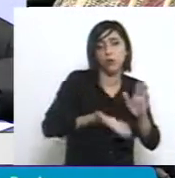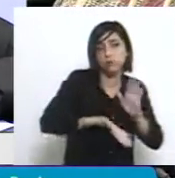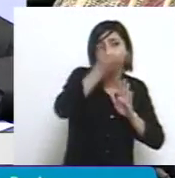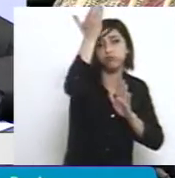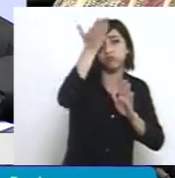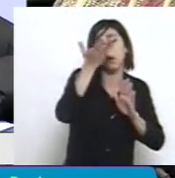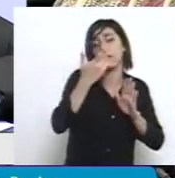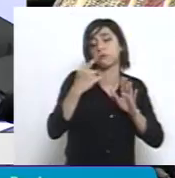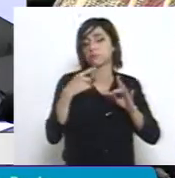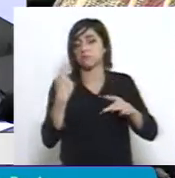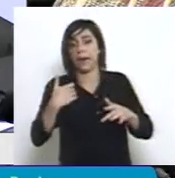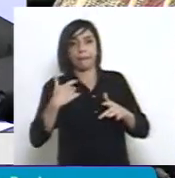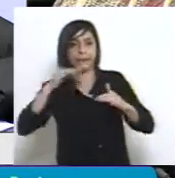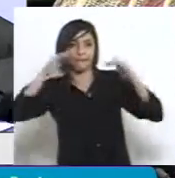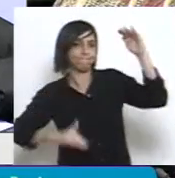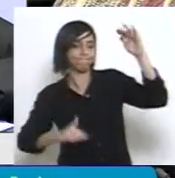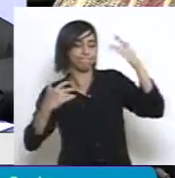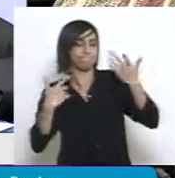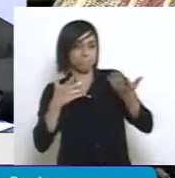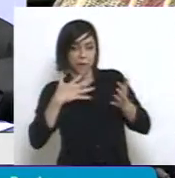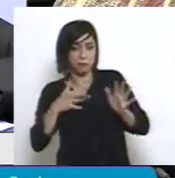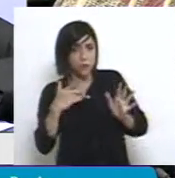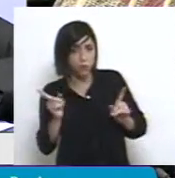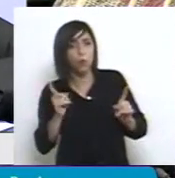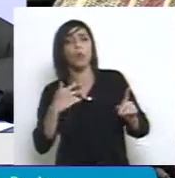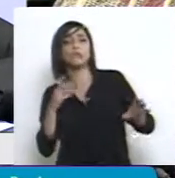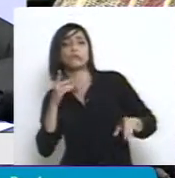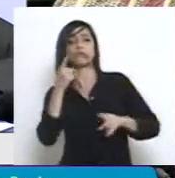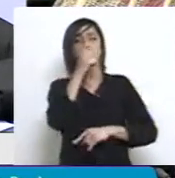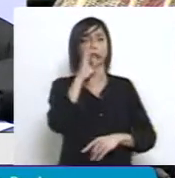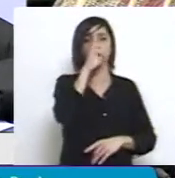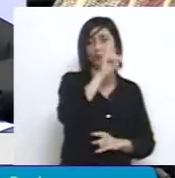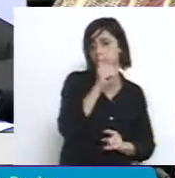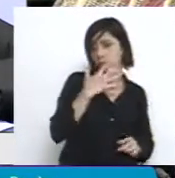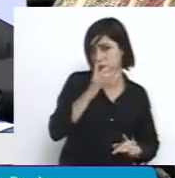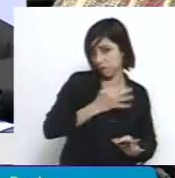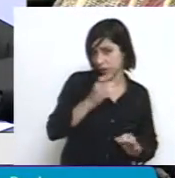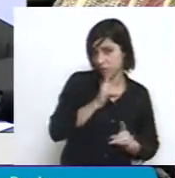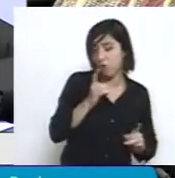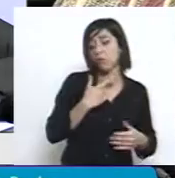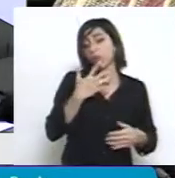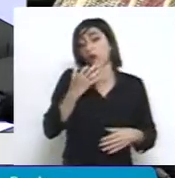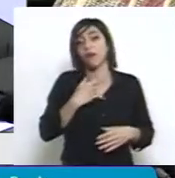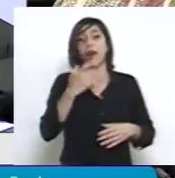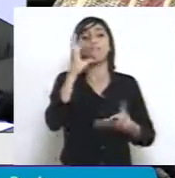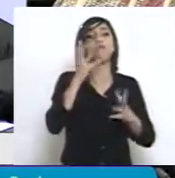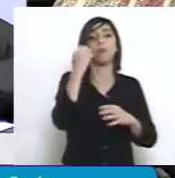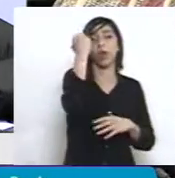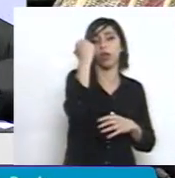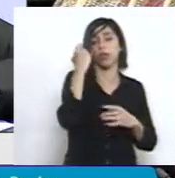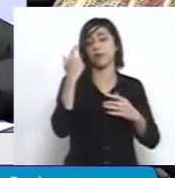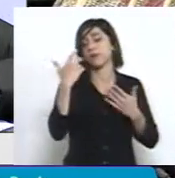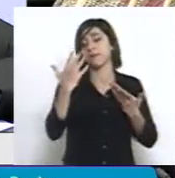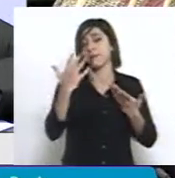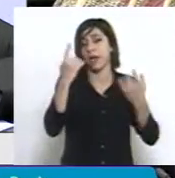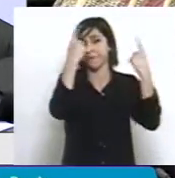hacer antinorteamericanismo, lo he dicho más de una vez, que la economía argentina con la economía estadounidense es altamente